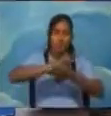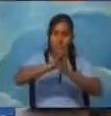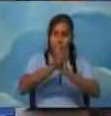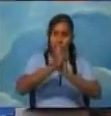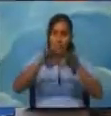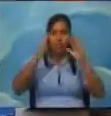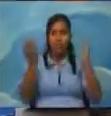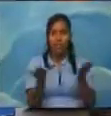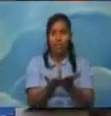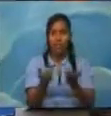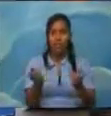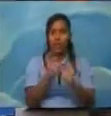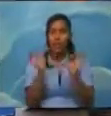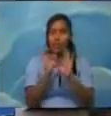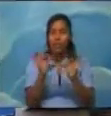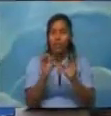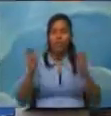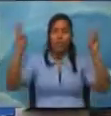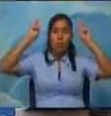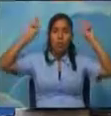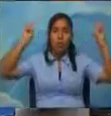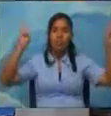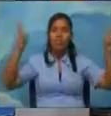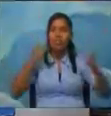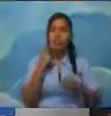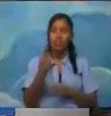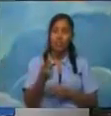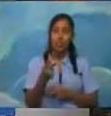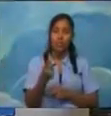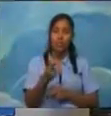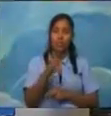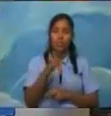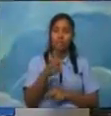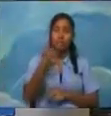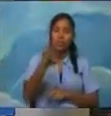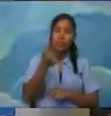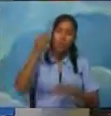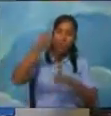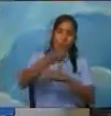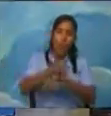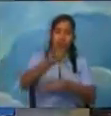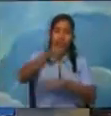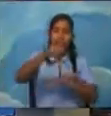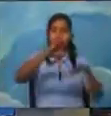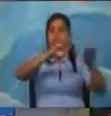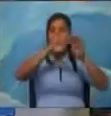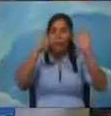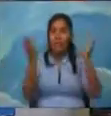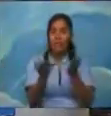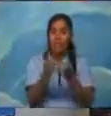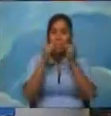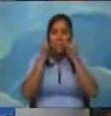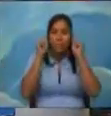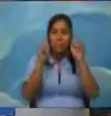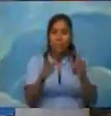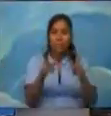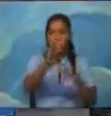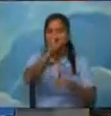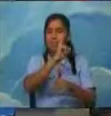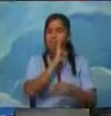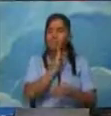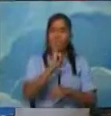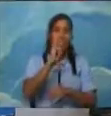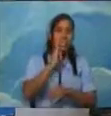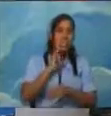la tierra? Moisés dijo, si ustedes cuando entren allá a la tierra bendita, la tierra santa, esa